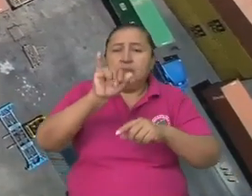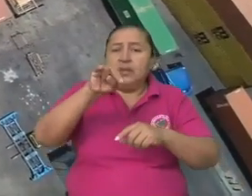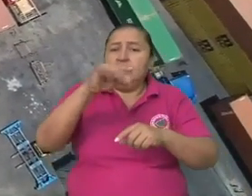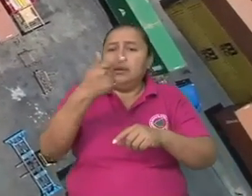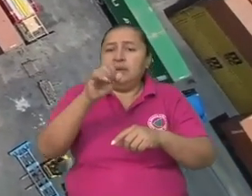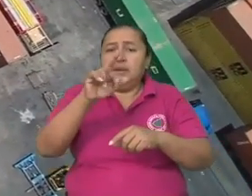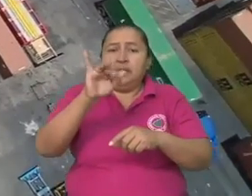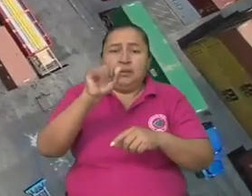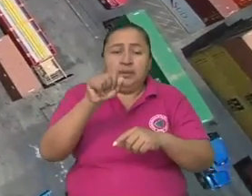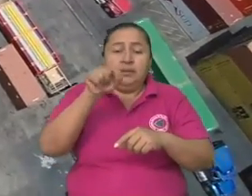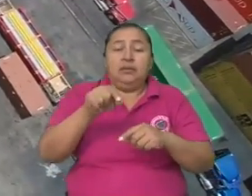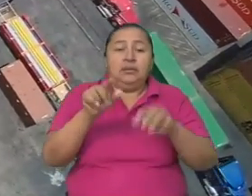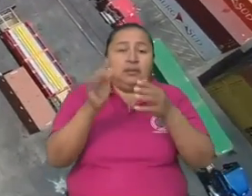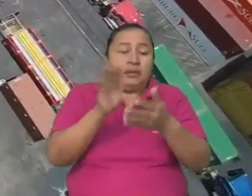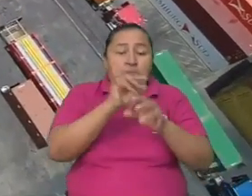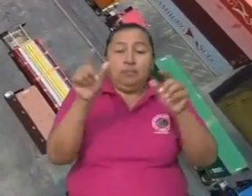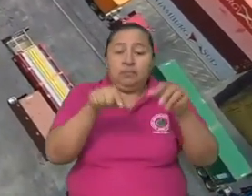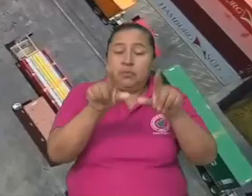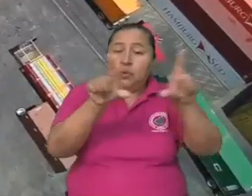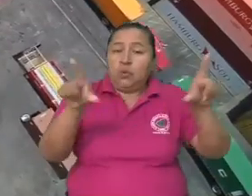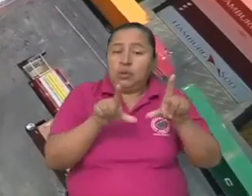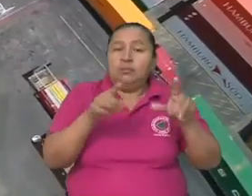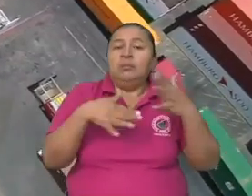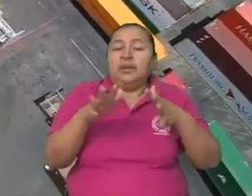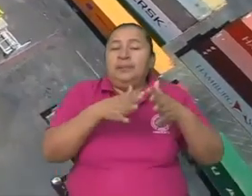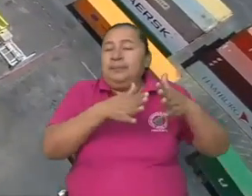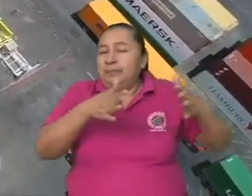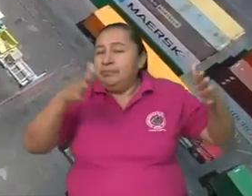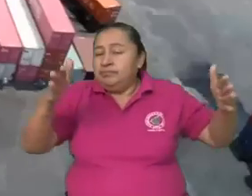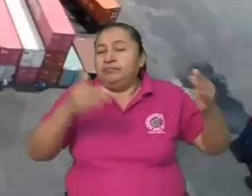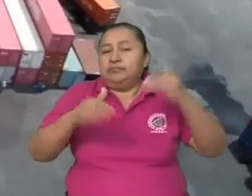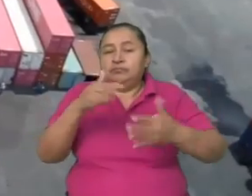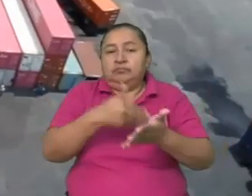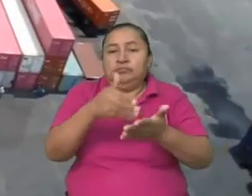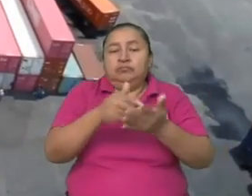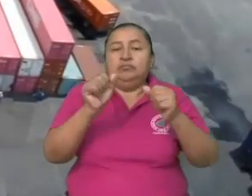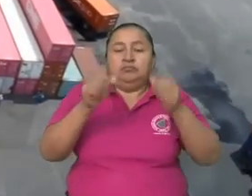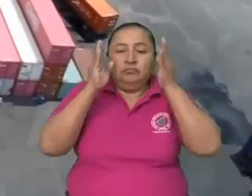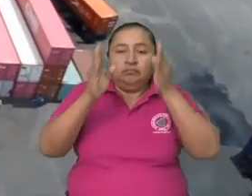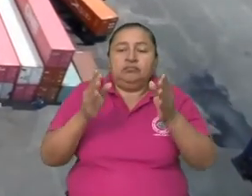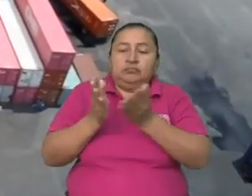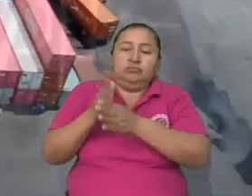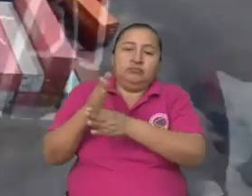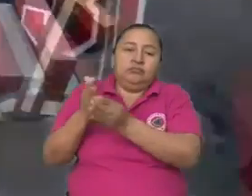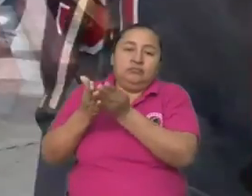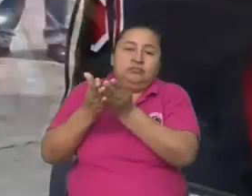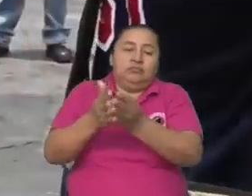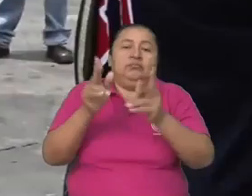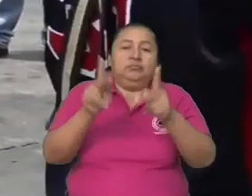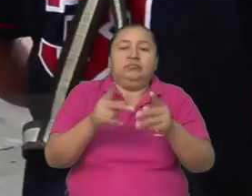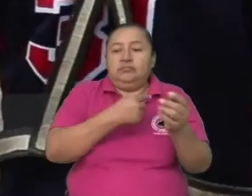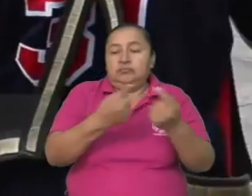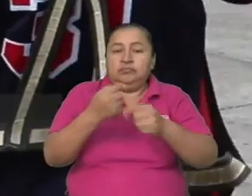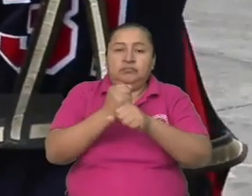de recinto para darle mejor amplitud y darle mayor facilidad de atención a los importadores